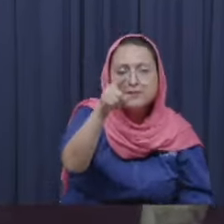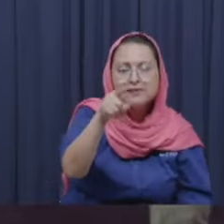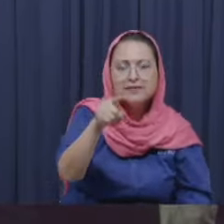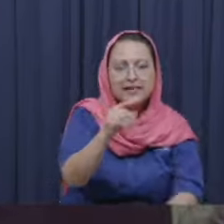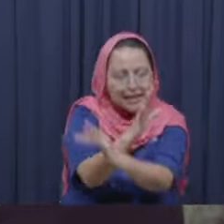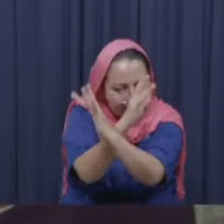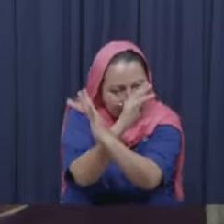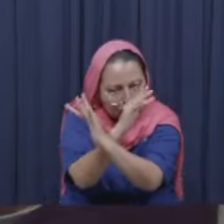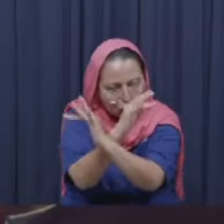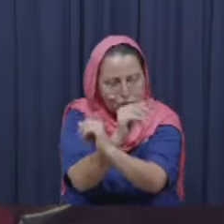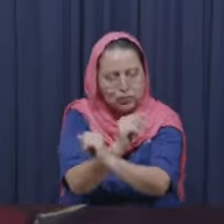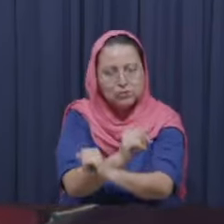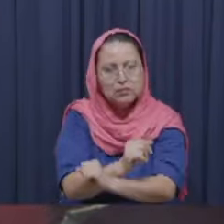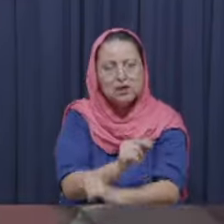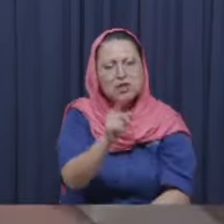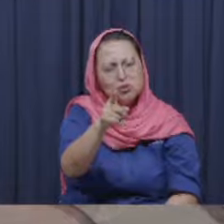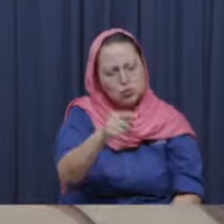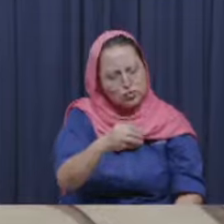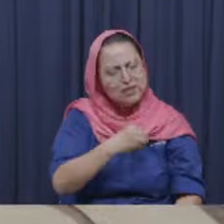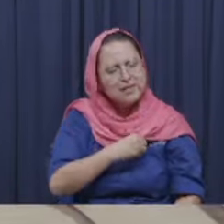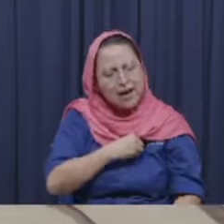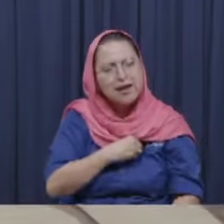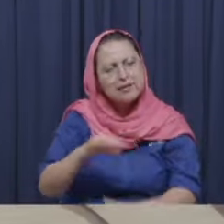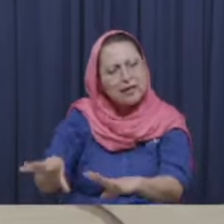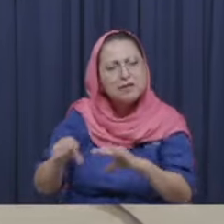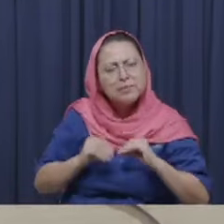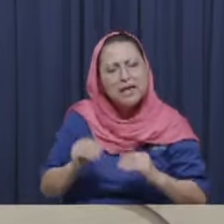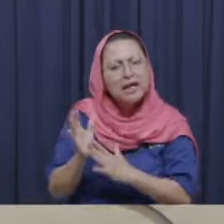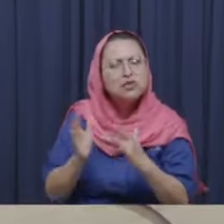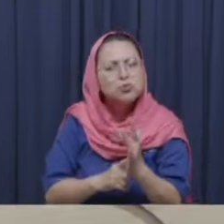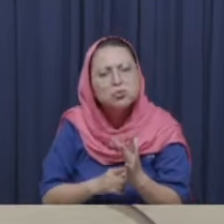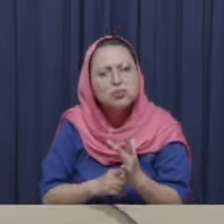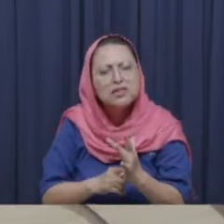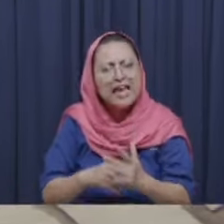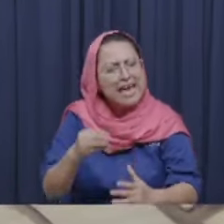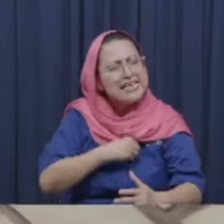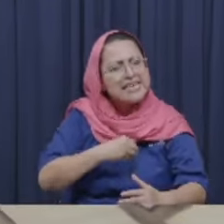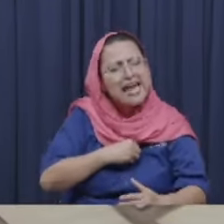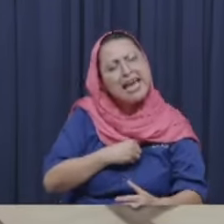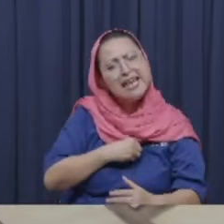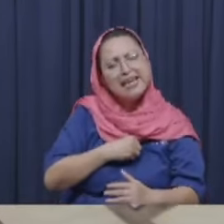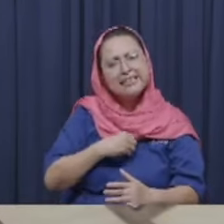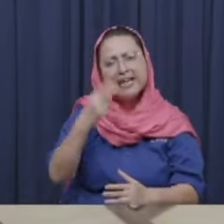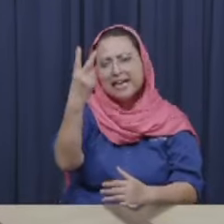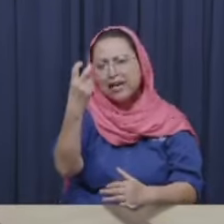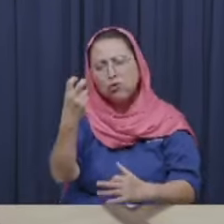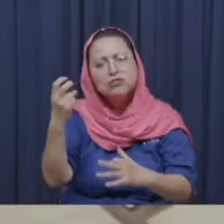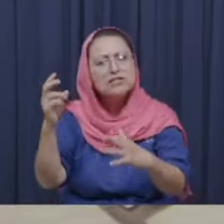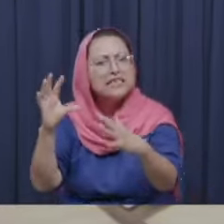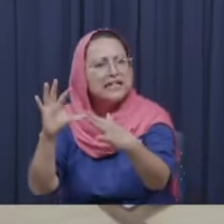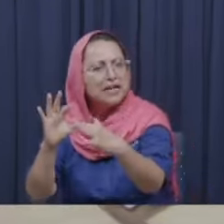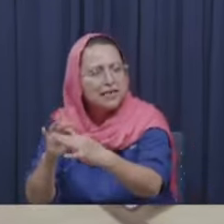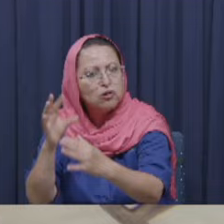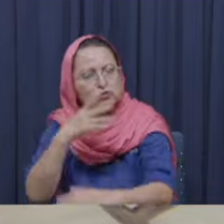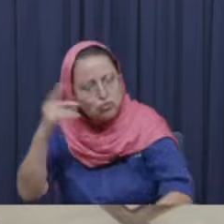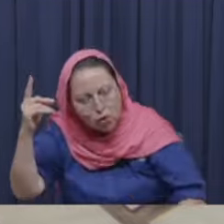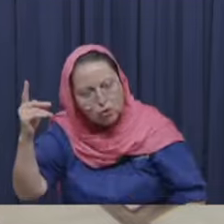La invitación queda abierta. Voy a orar y después vamos a dar unos anuncios y orar por las peticiones.